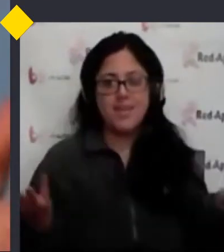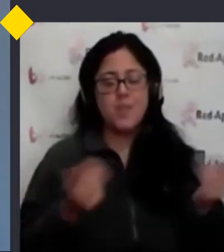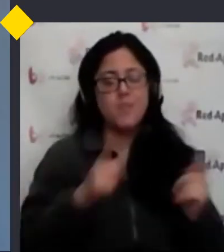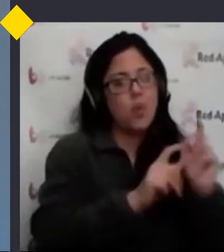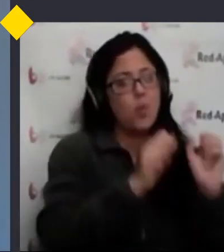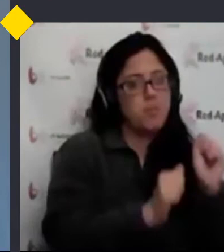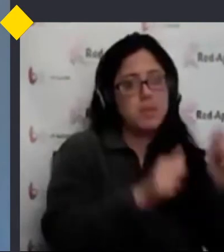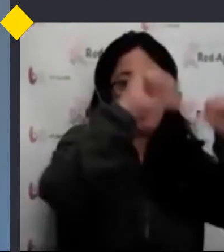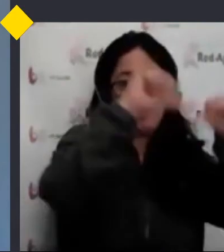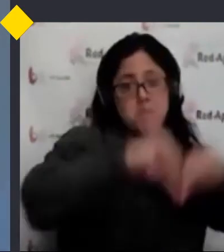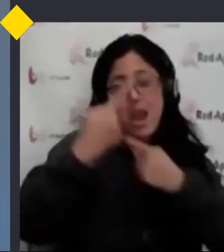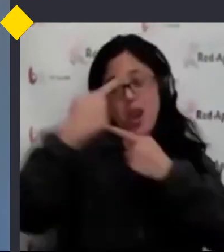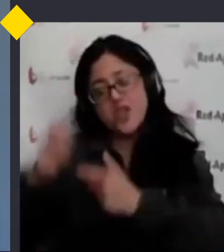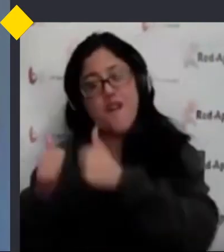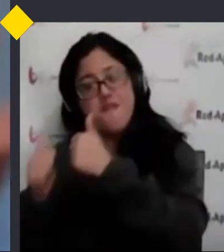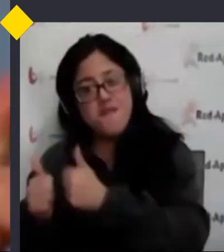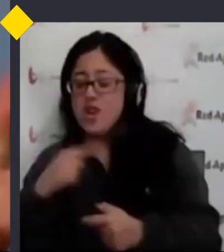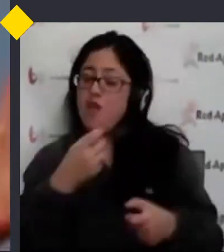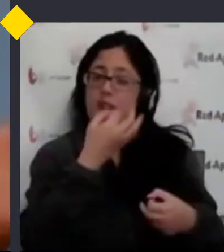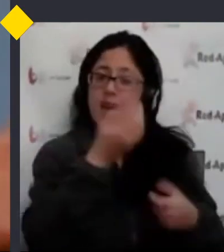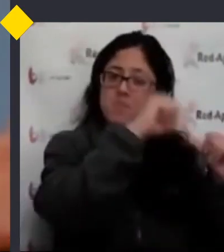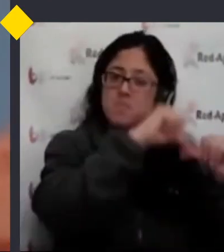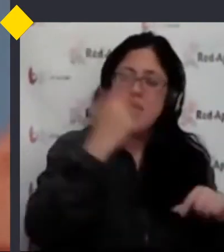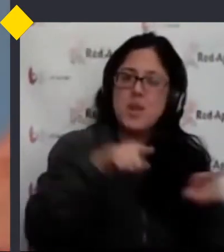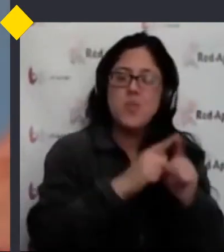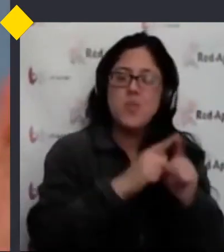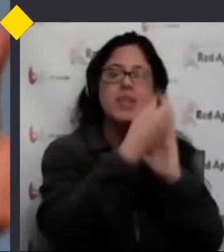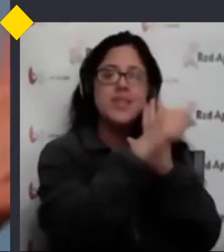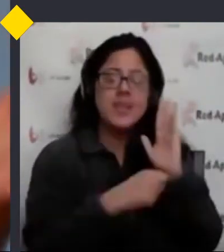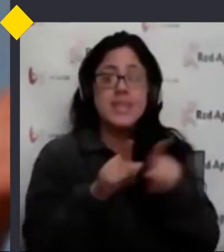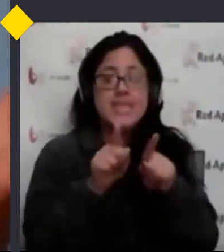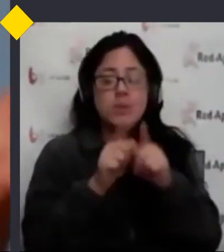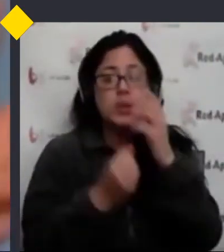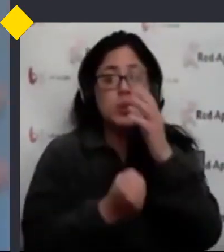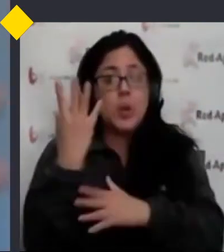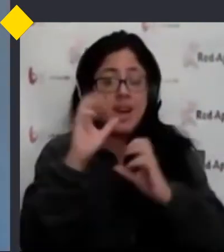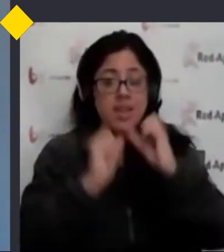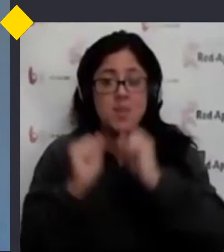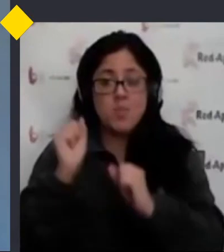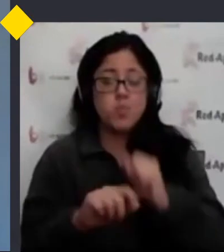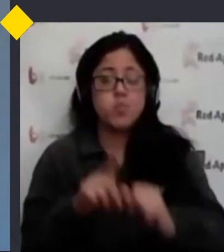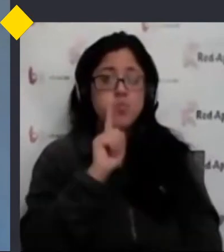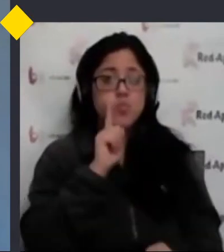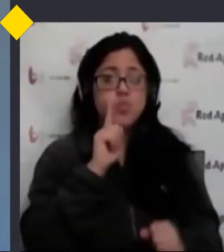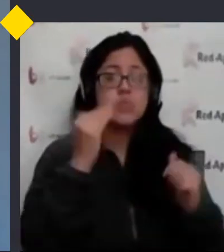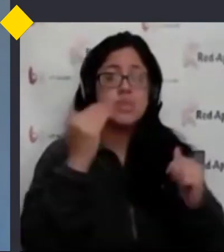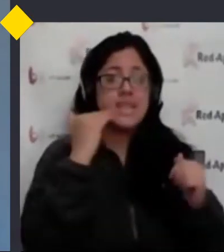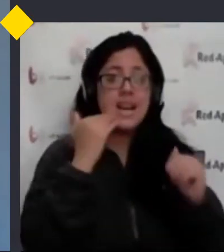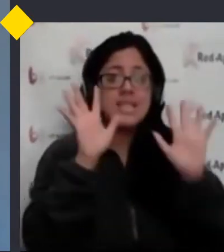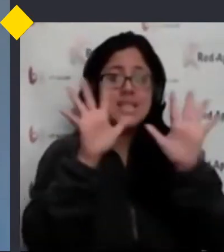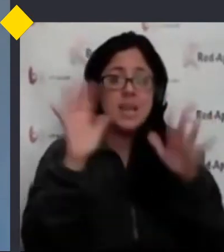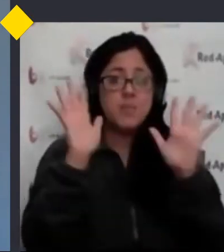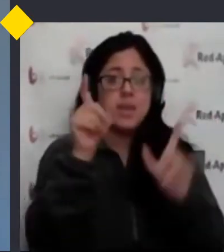esas. Pero por lo menos empezar a medirnos. Y se midieron 9 empresas que tienen casi 10.000 trabajadores, trabajadoras